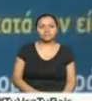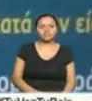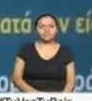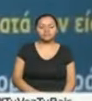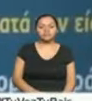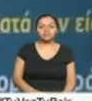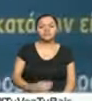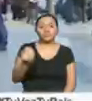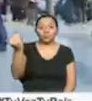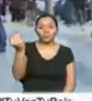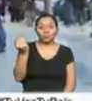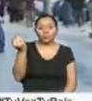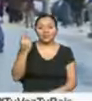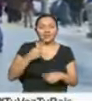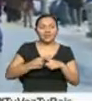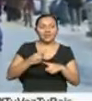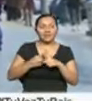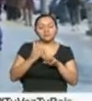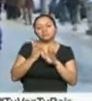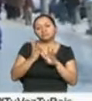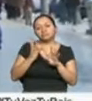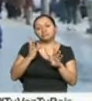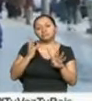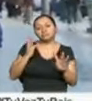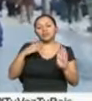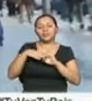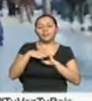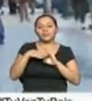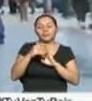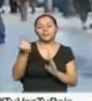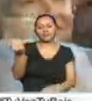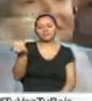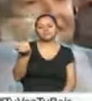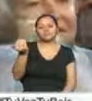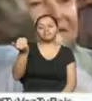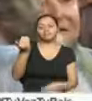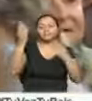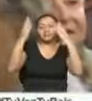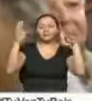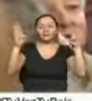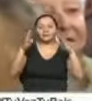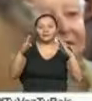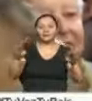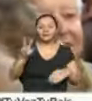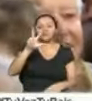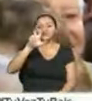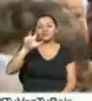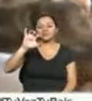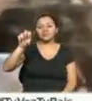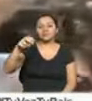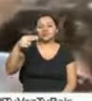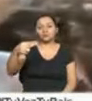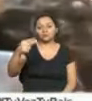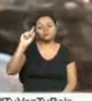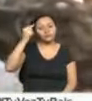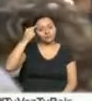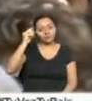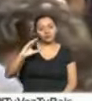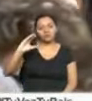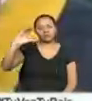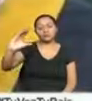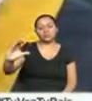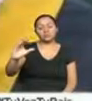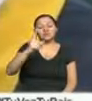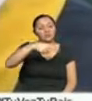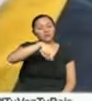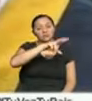Los jubilados griegos ya hacen cola delante de los bancos para cobrar la prima de Navidad de unos 300 euros que les ha concedido el gobierno pese al rechazo